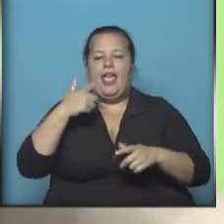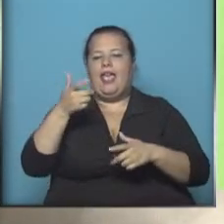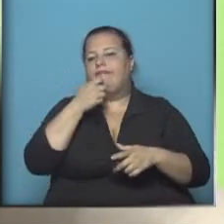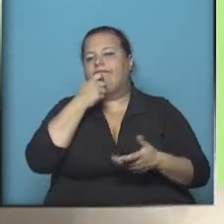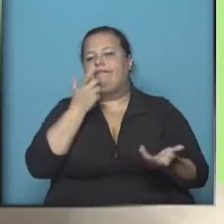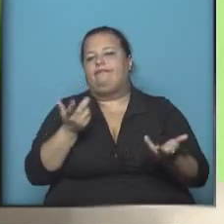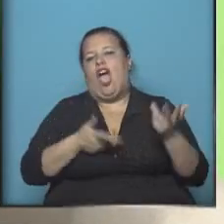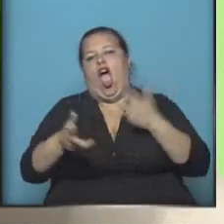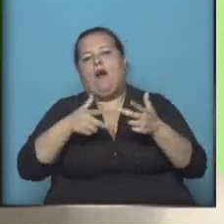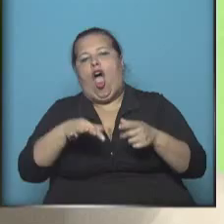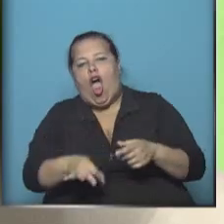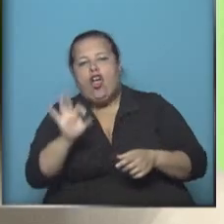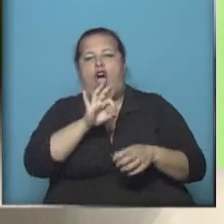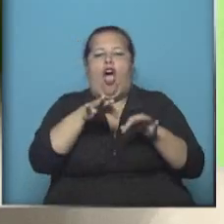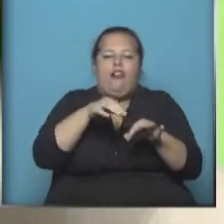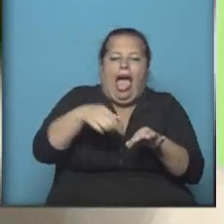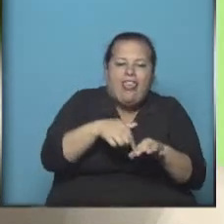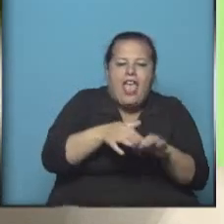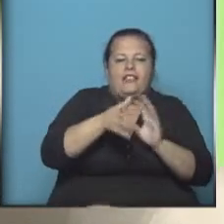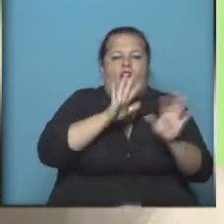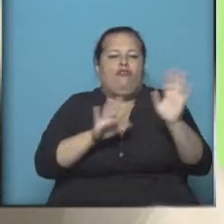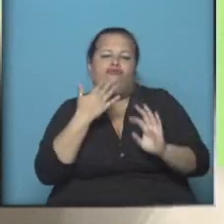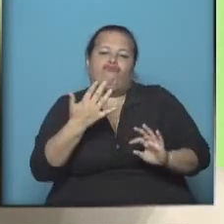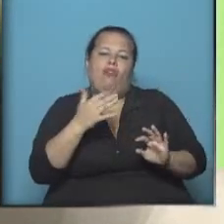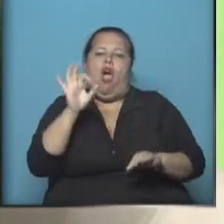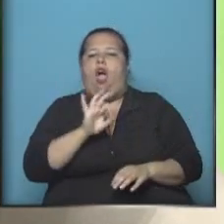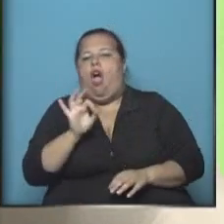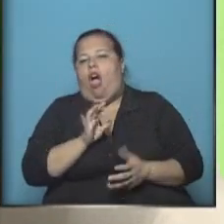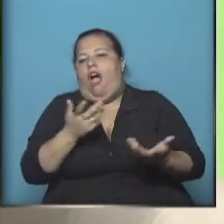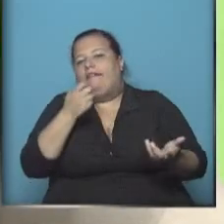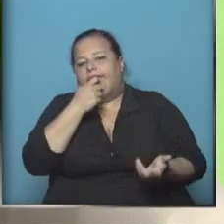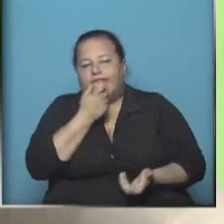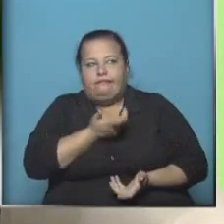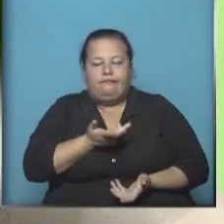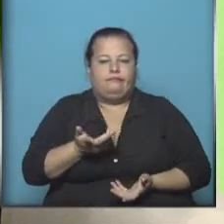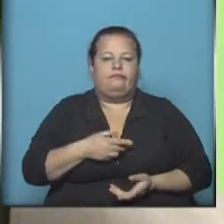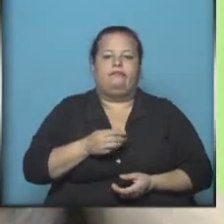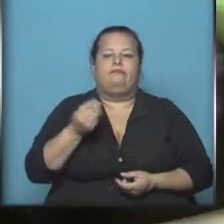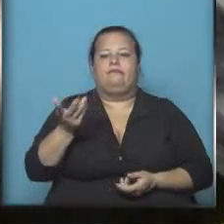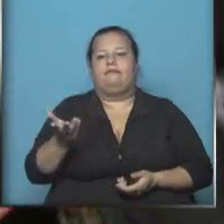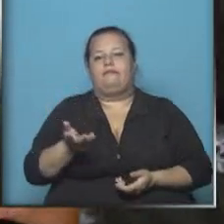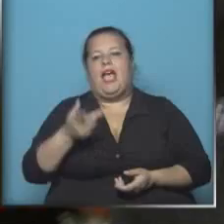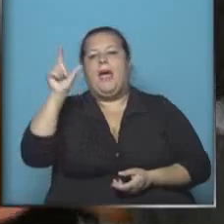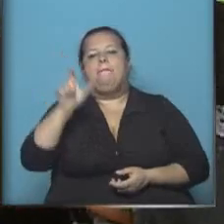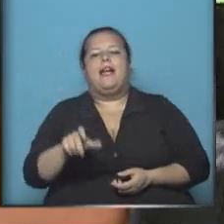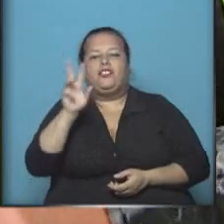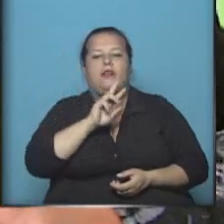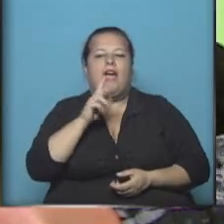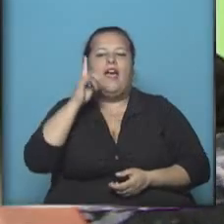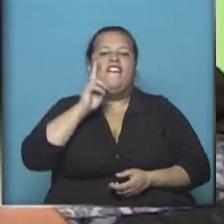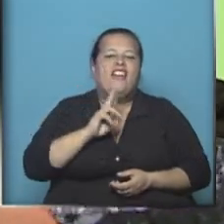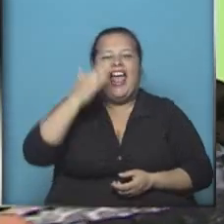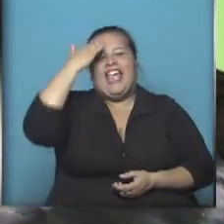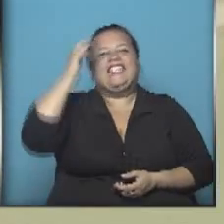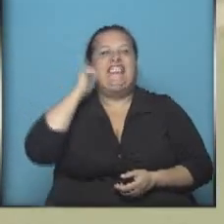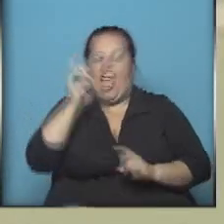realizar vaginoplastias o vulvoplastias de diseño o de aquellas como de pacientes vírgenes de